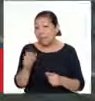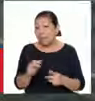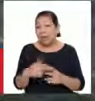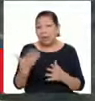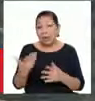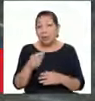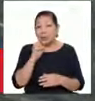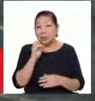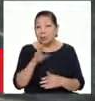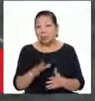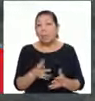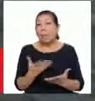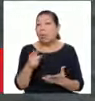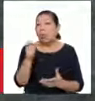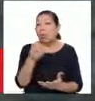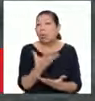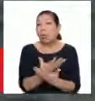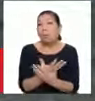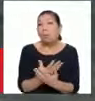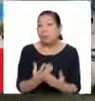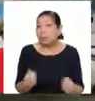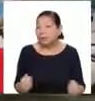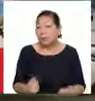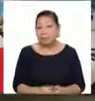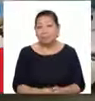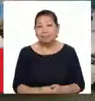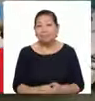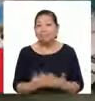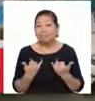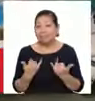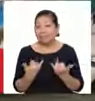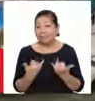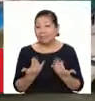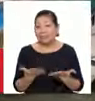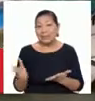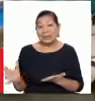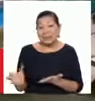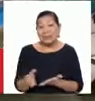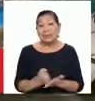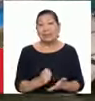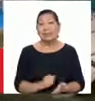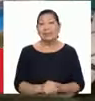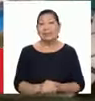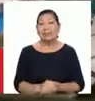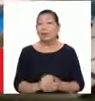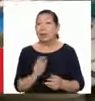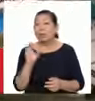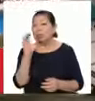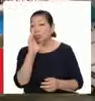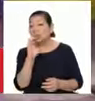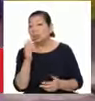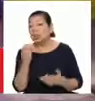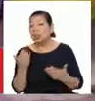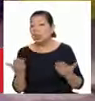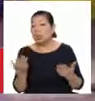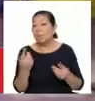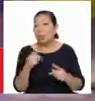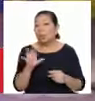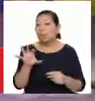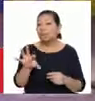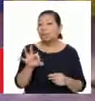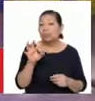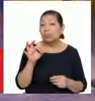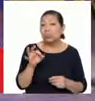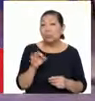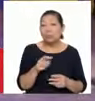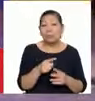fueron reportadas como desaparecidas. Como parte de la operación de rescate, se rastrea las pistas para encontrar